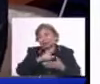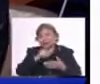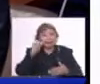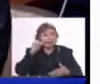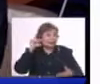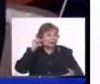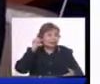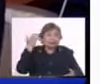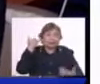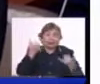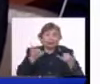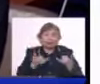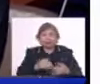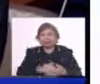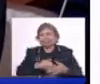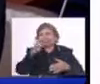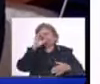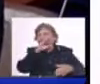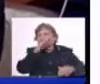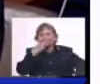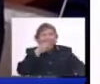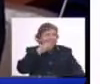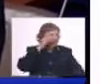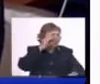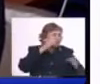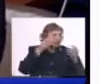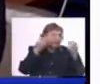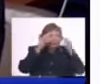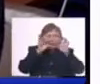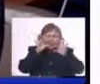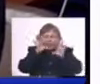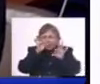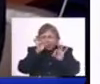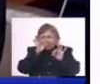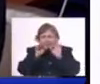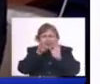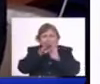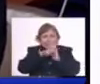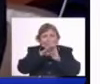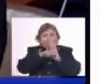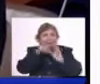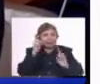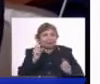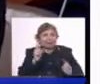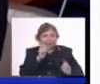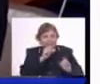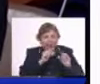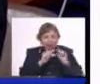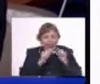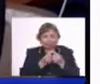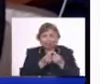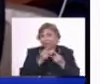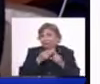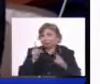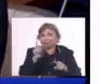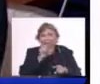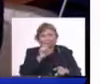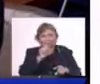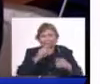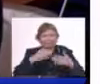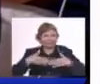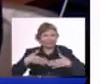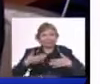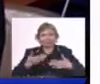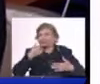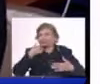ayer, anteayer y hoy, en buscar y conocer los mínimos necesarios de cada bancada. Pero no podemos ser tampoco,